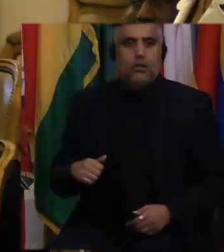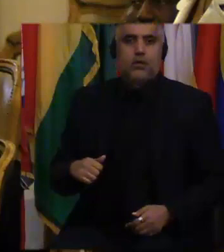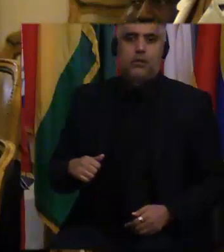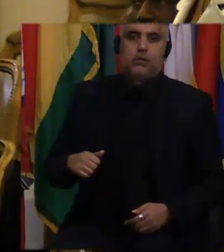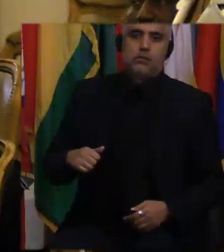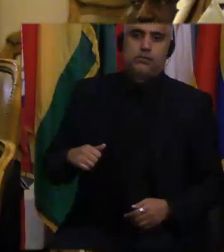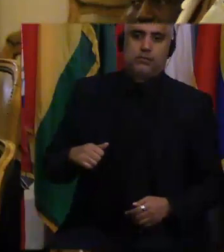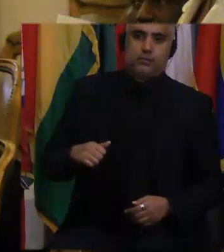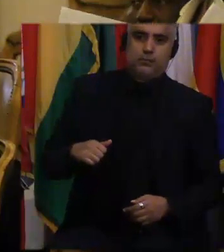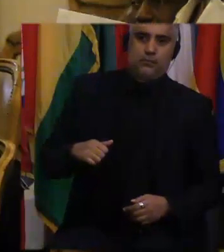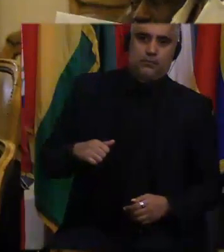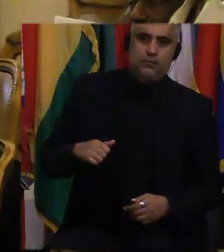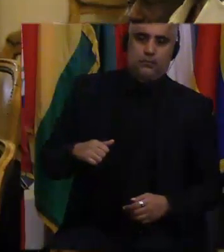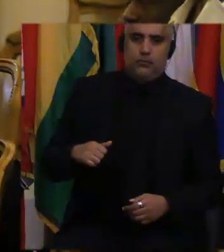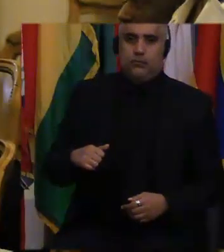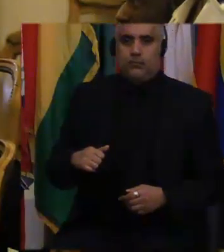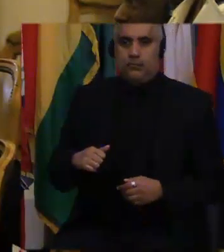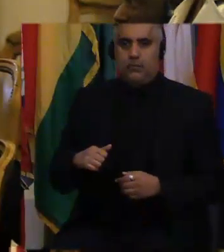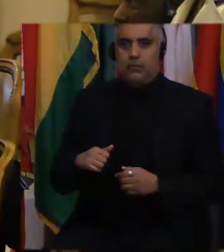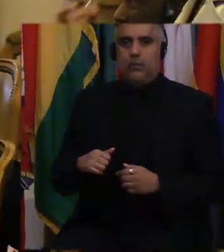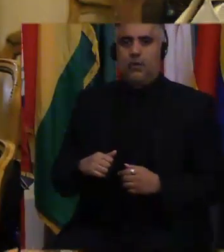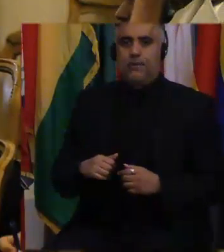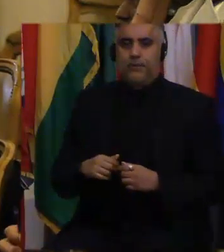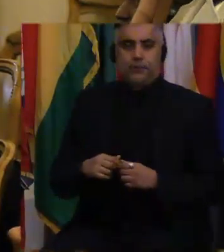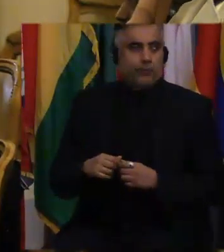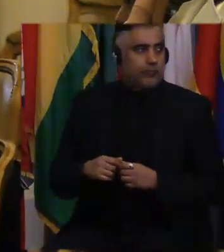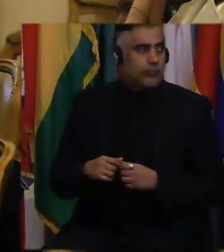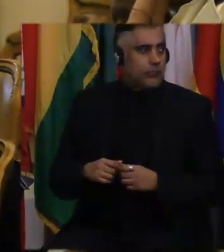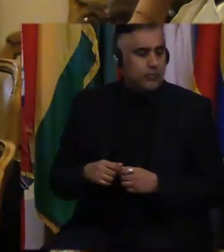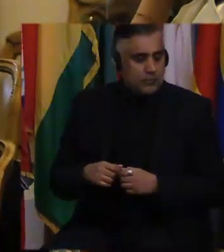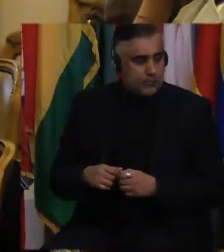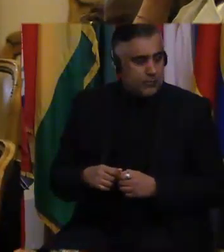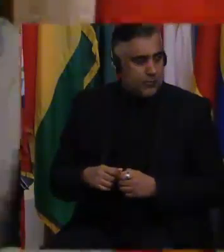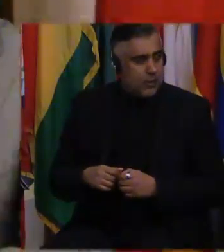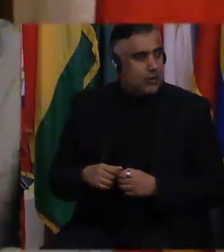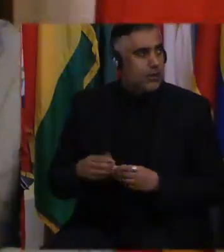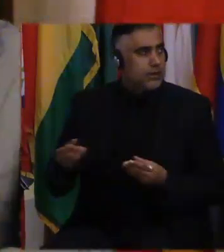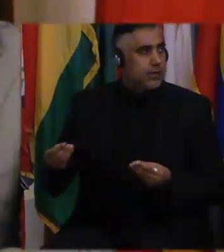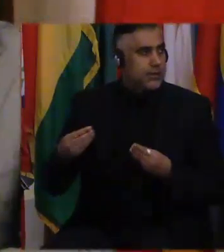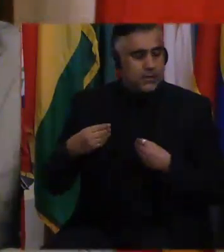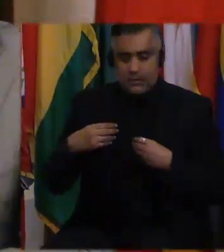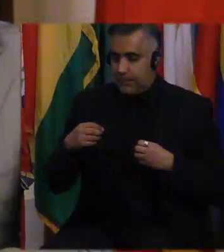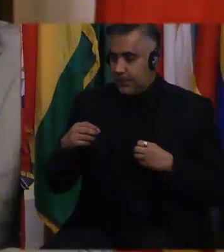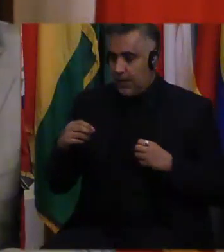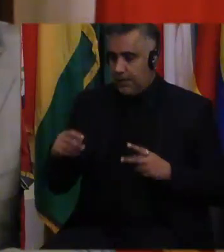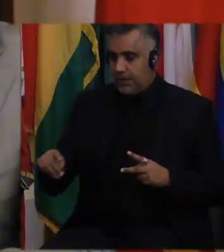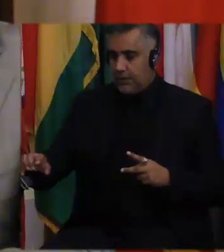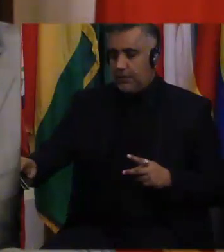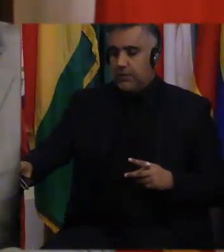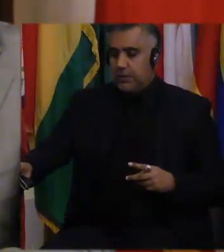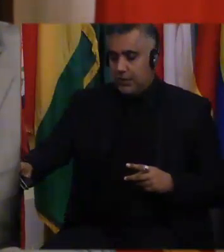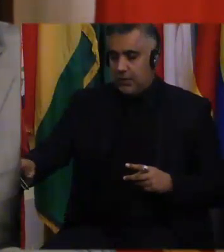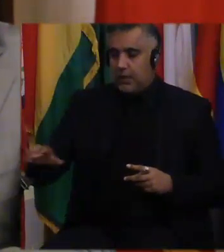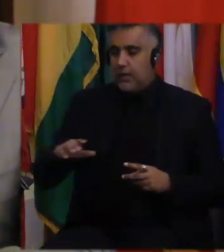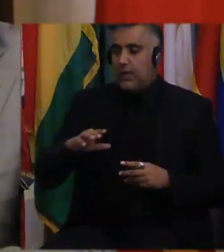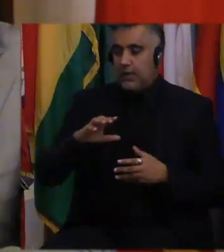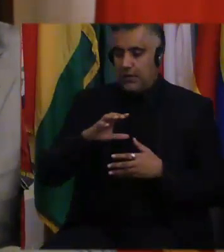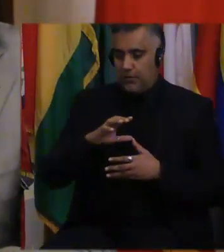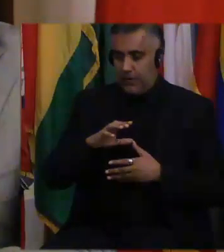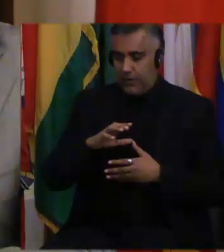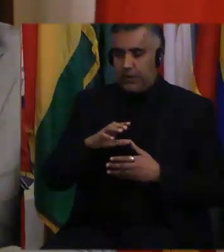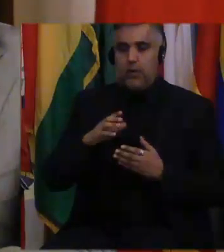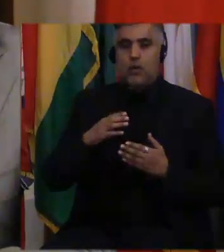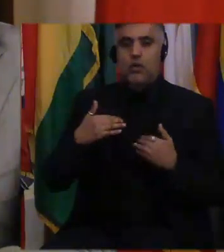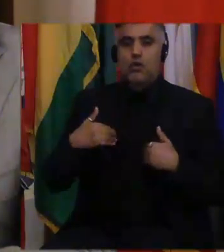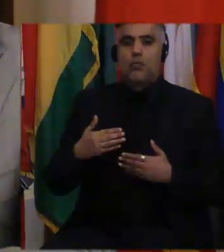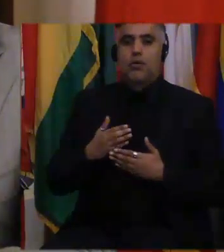También. Bueno, eso me genera la oportunidad para anunciar que la Comisión Interamericana ha decidido crear una